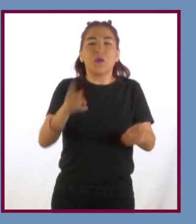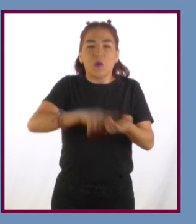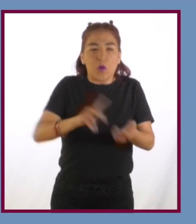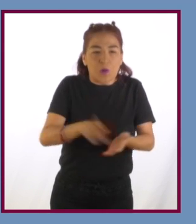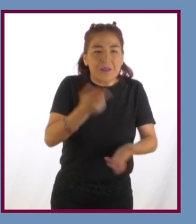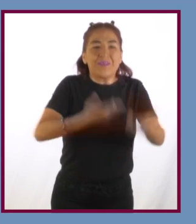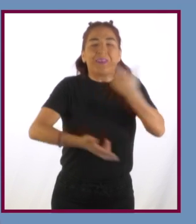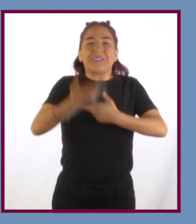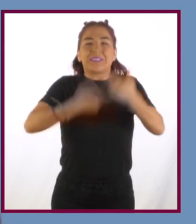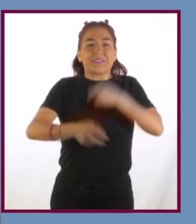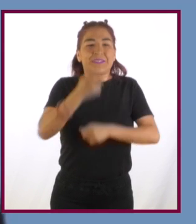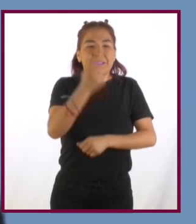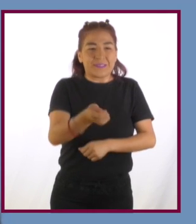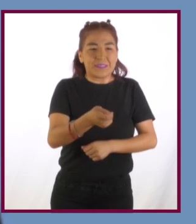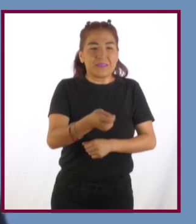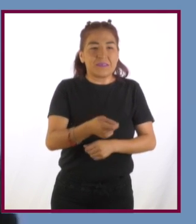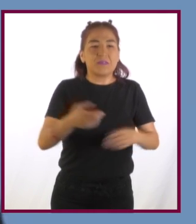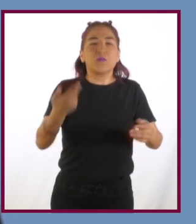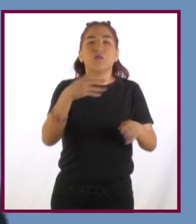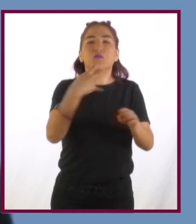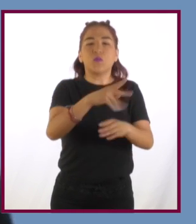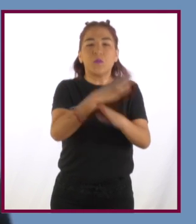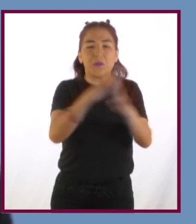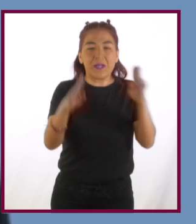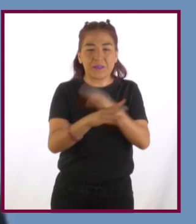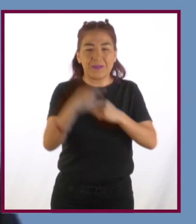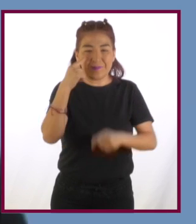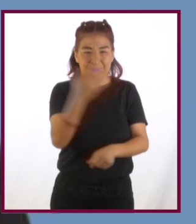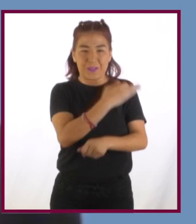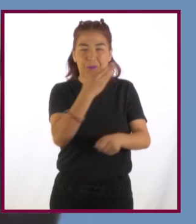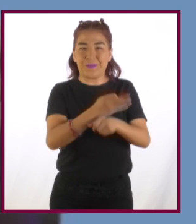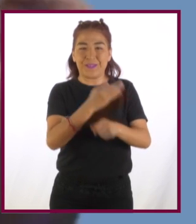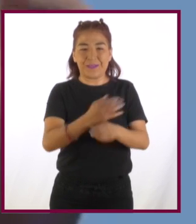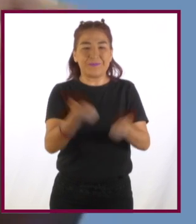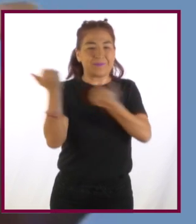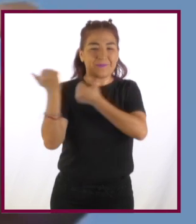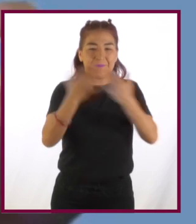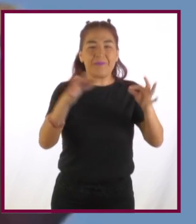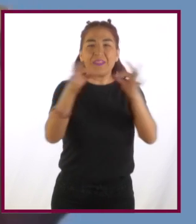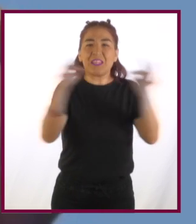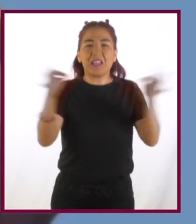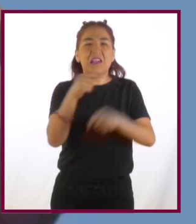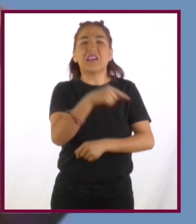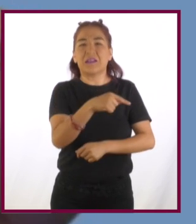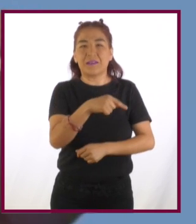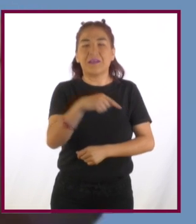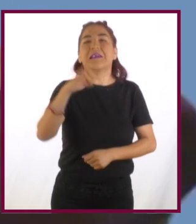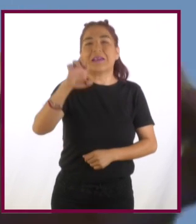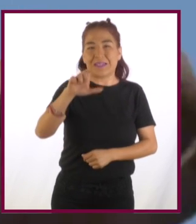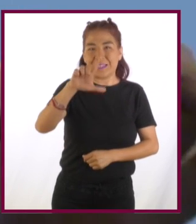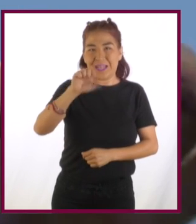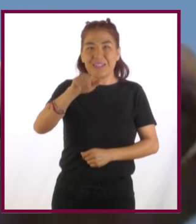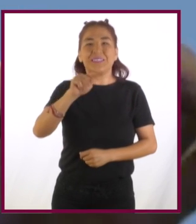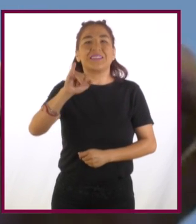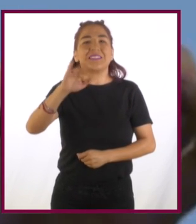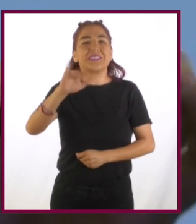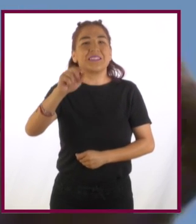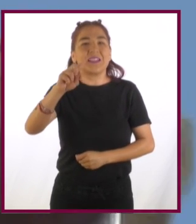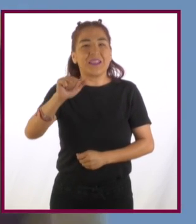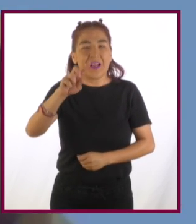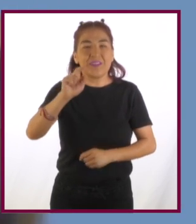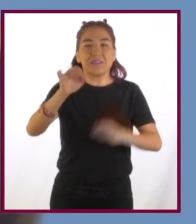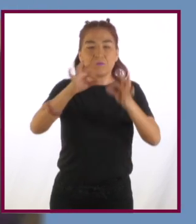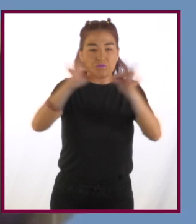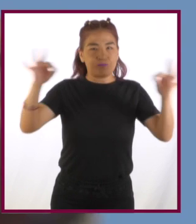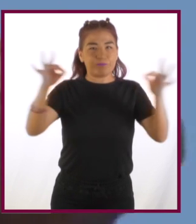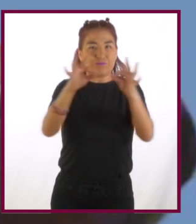son fenómenos en donde hay una recuperación. En el cuestión de materiales me traje aquí un resortito. Esto es elasticidad. Yo